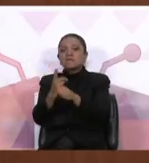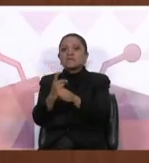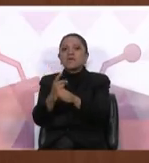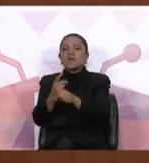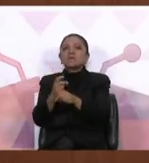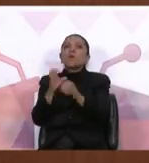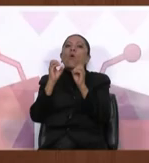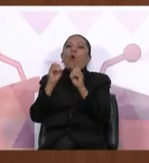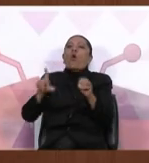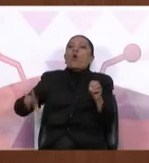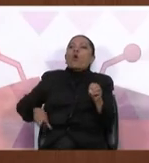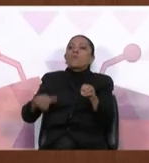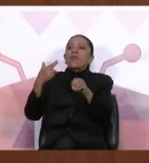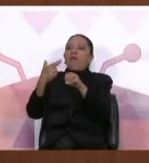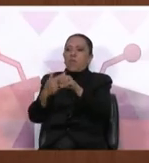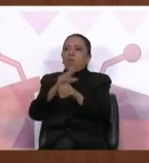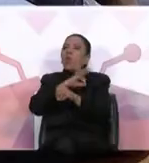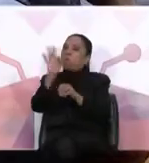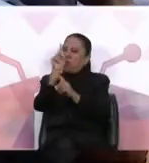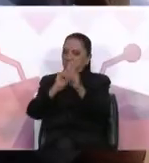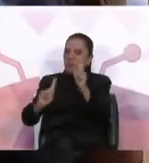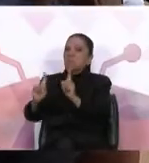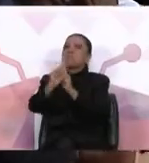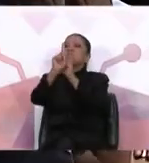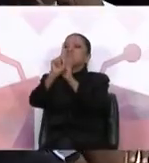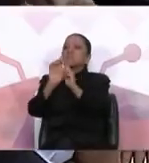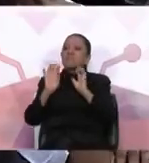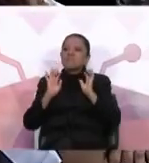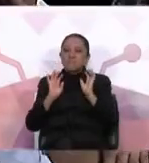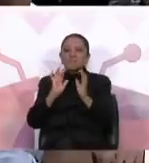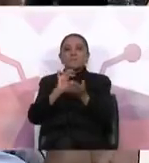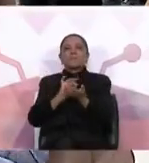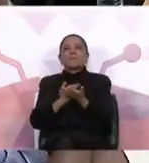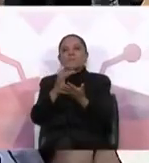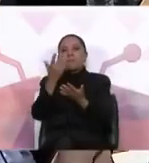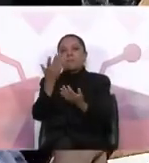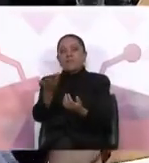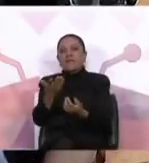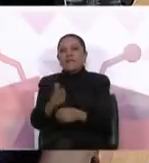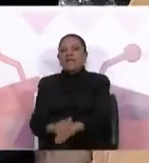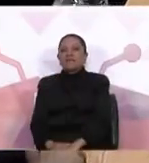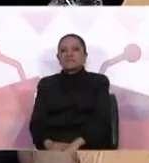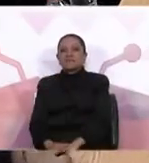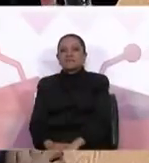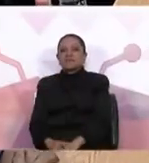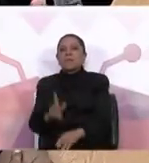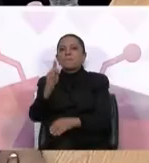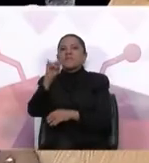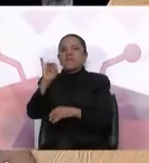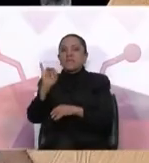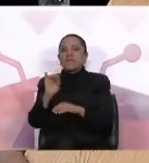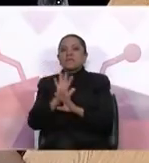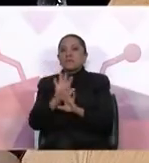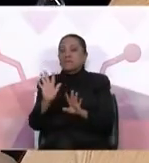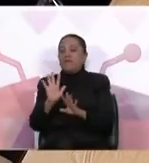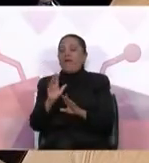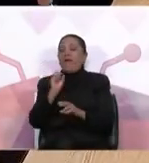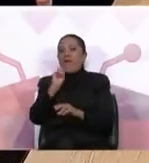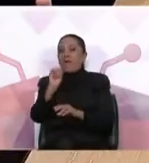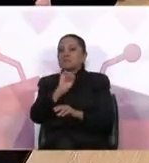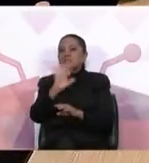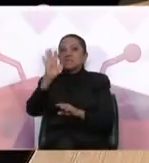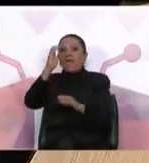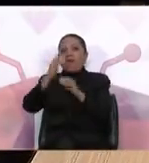pueda ir al frente a nosotros gracias candidato jorge meade ocaranza del pri y bueno pues es así como estamos ya culminando